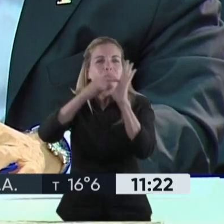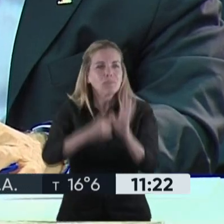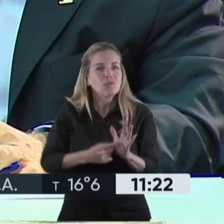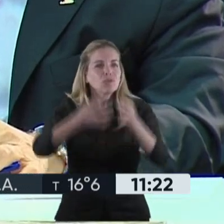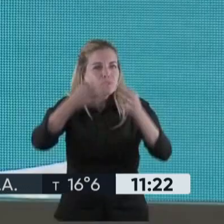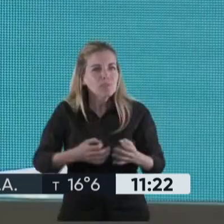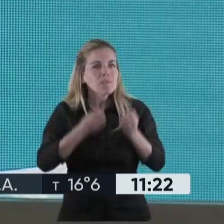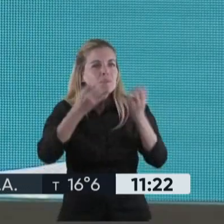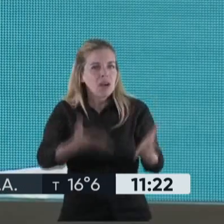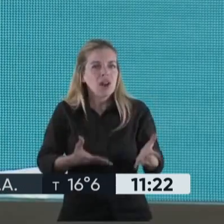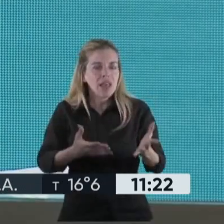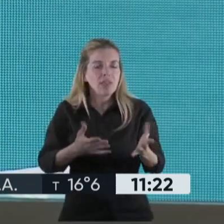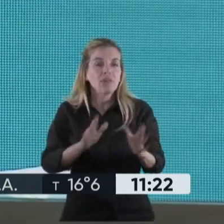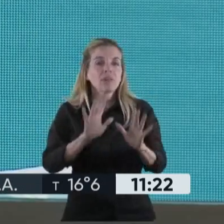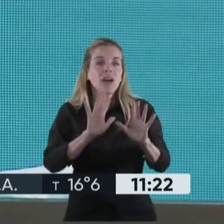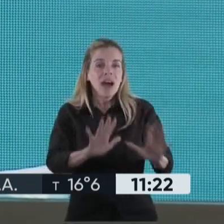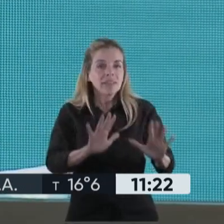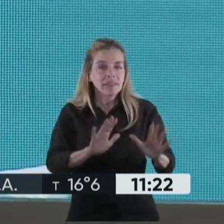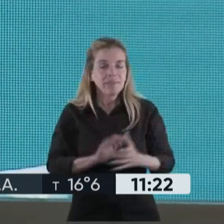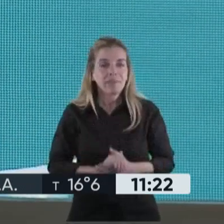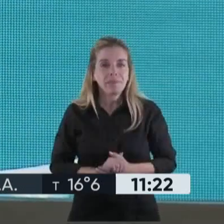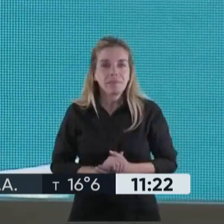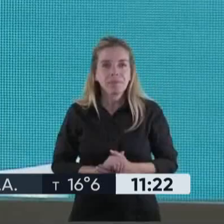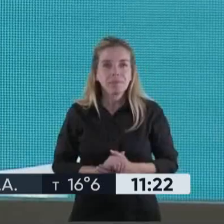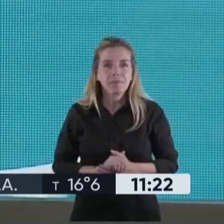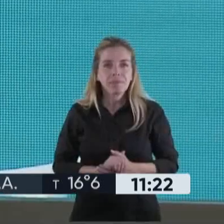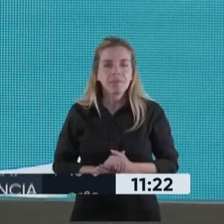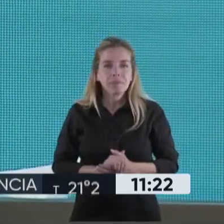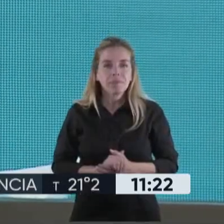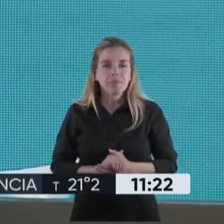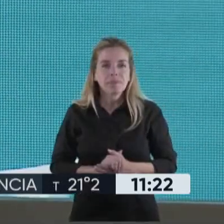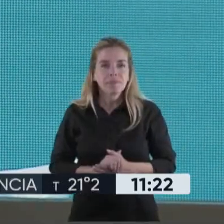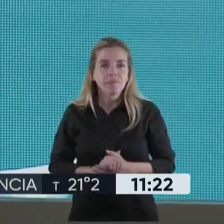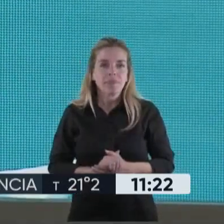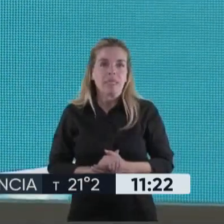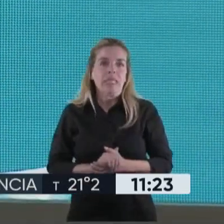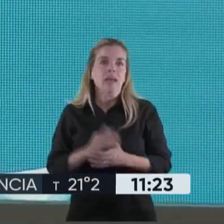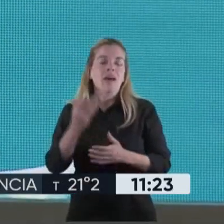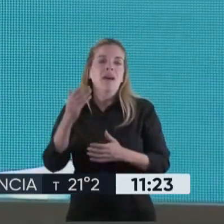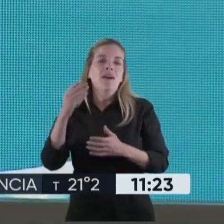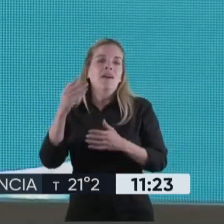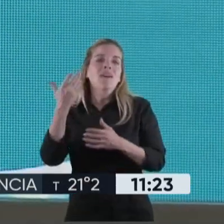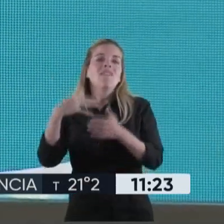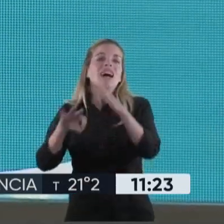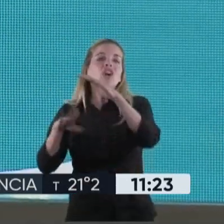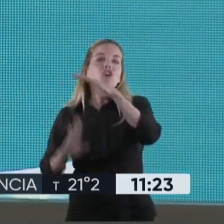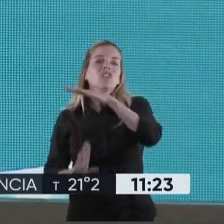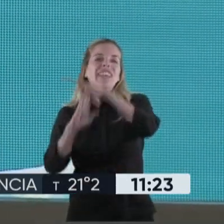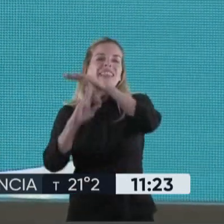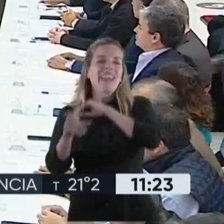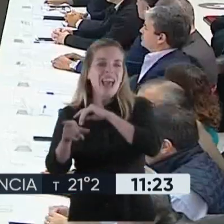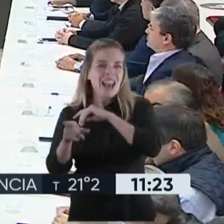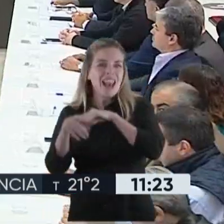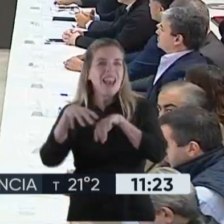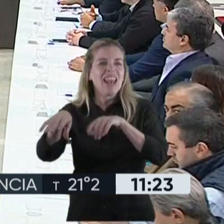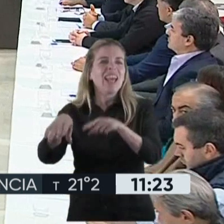dictado. En este sentido, lo que ha hecho el Banco Central cuando se ha tratado